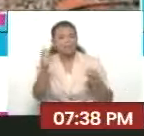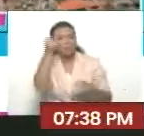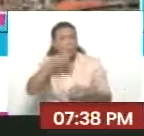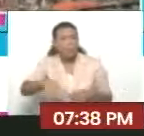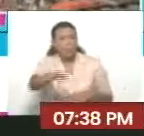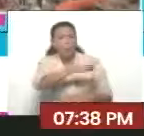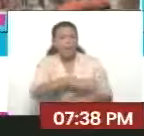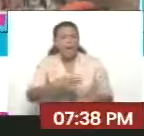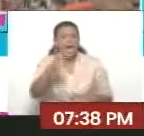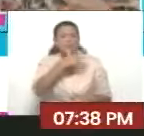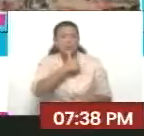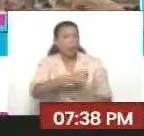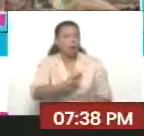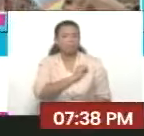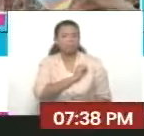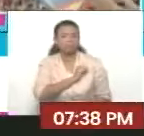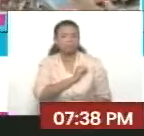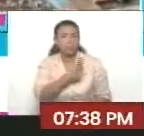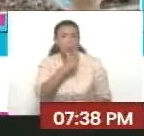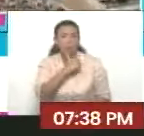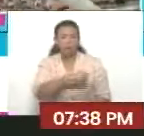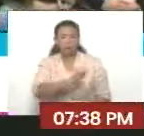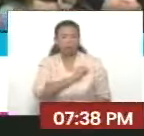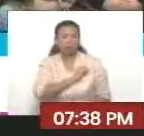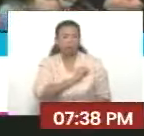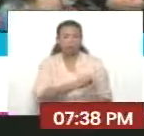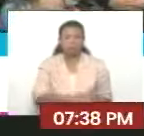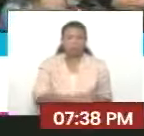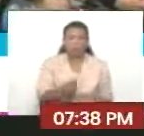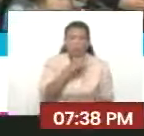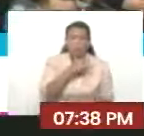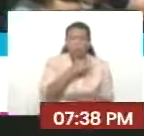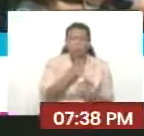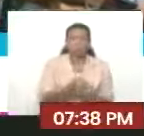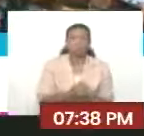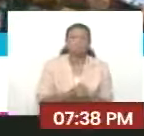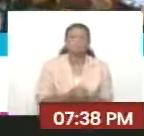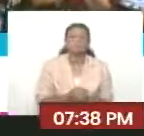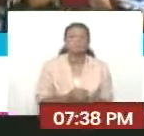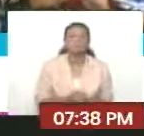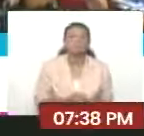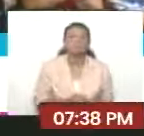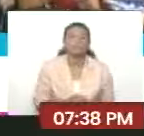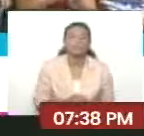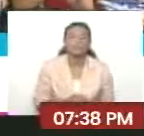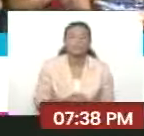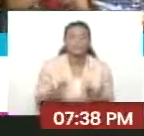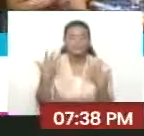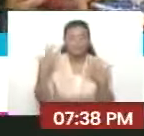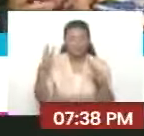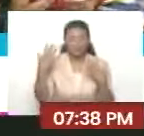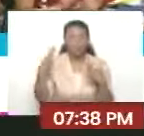tierra. Aquí no hay cobarde.